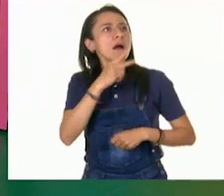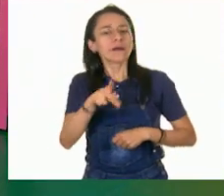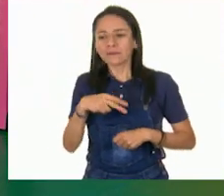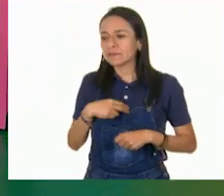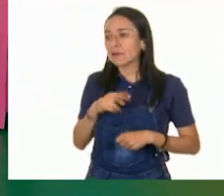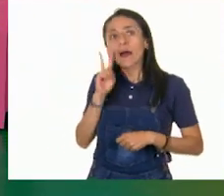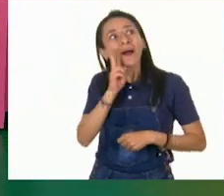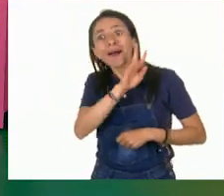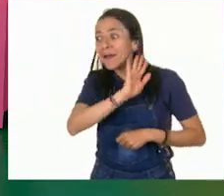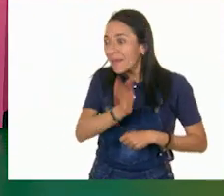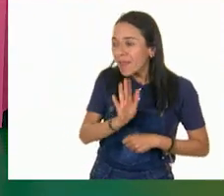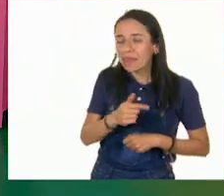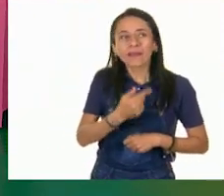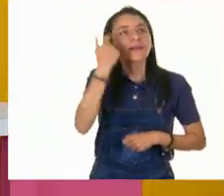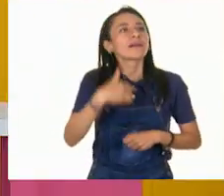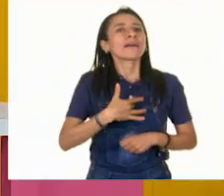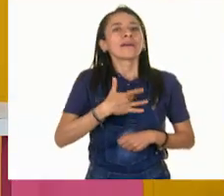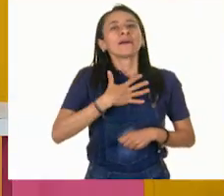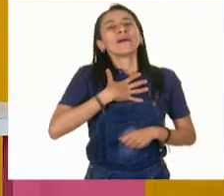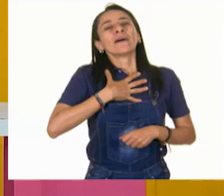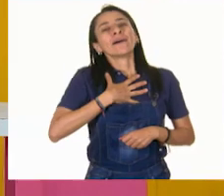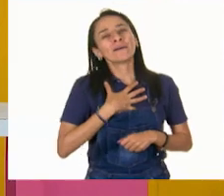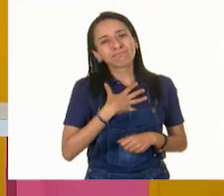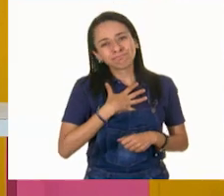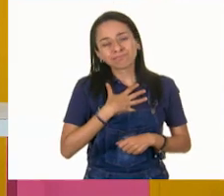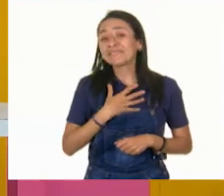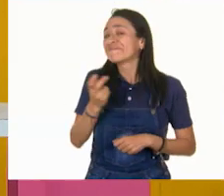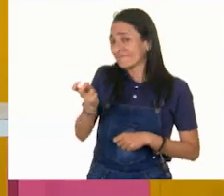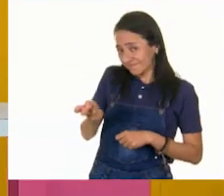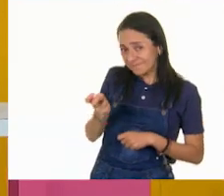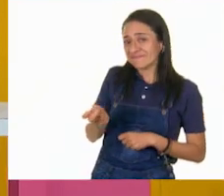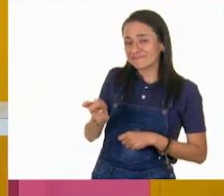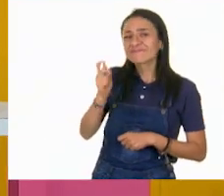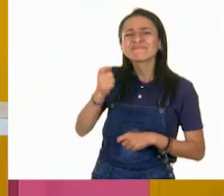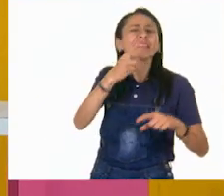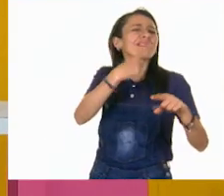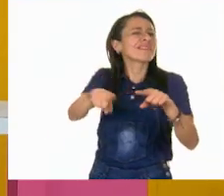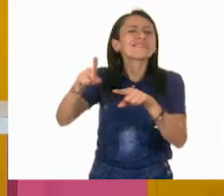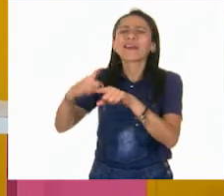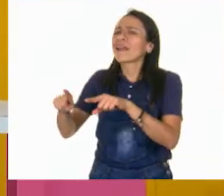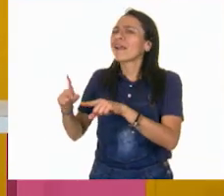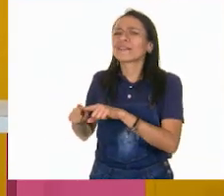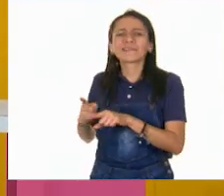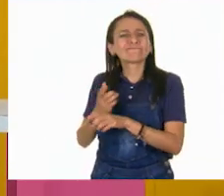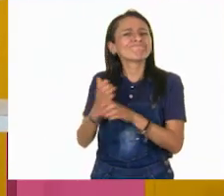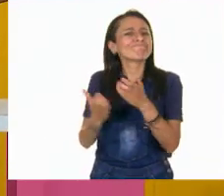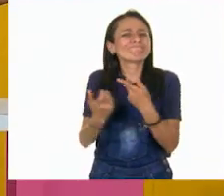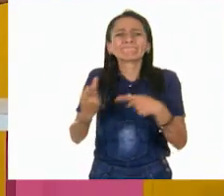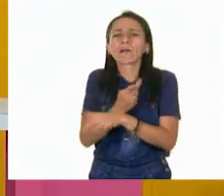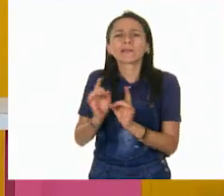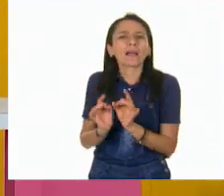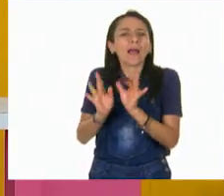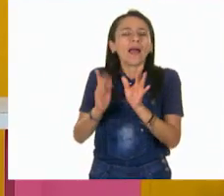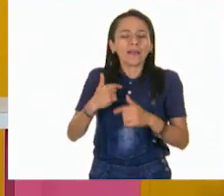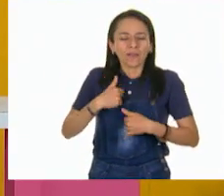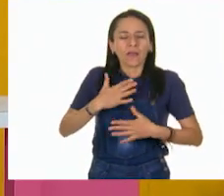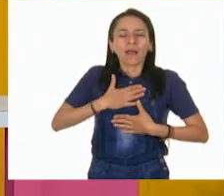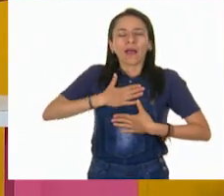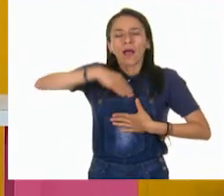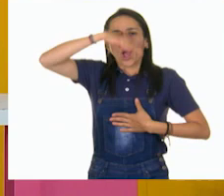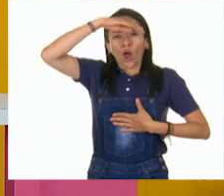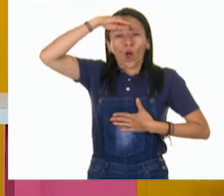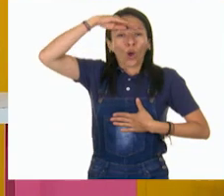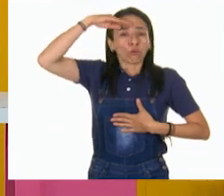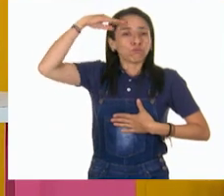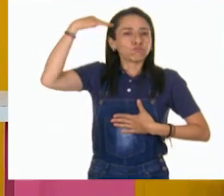lo podemos relacionar con todas las situaciones en que nos hacen decir fiu. Fiu. Fiu,